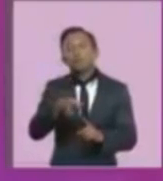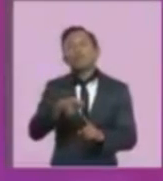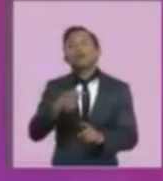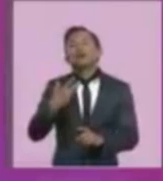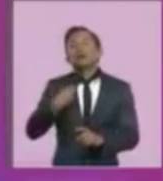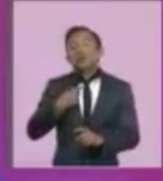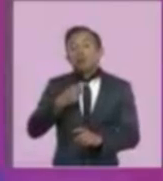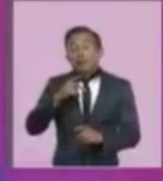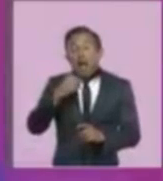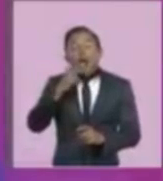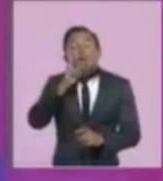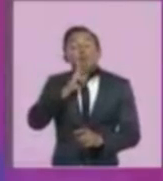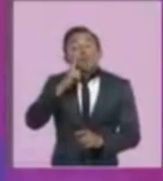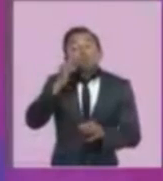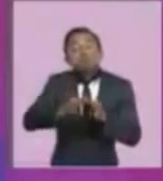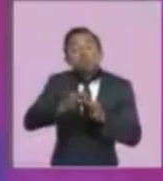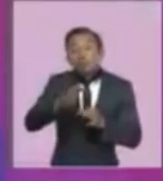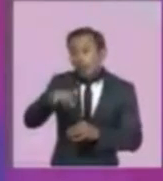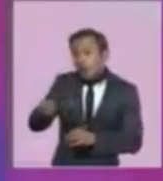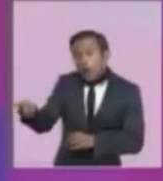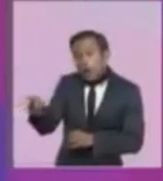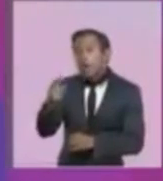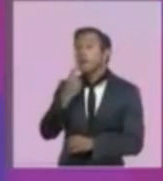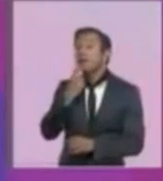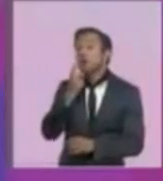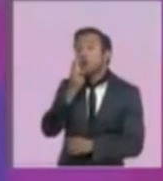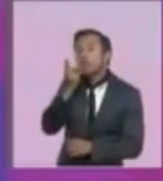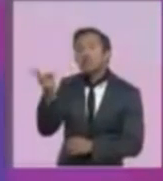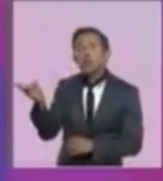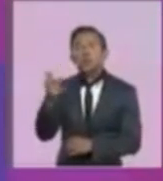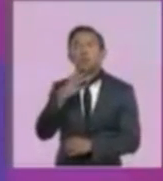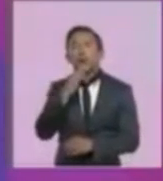cumplimos. Andrés Manuel dice que tiene un mantra muy sencillo: